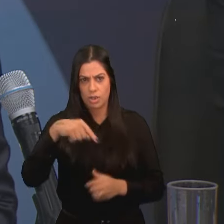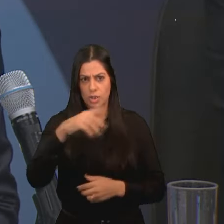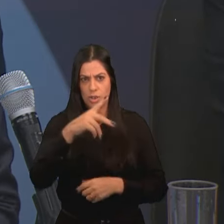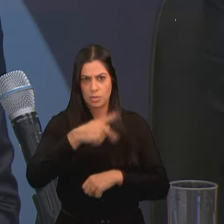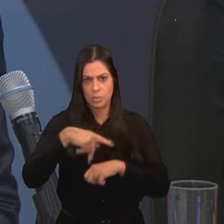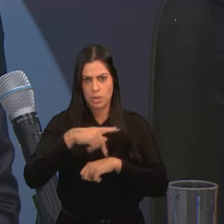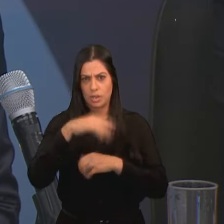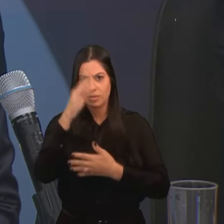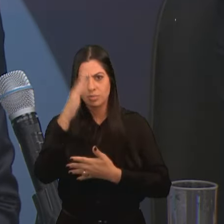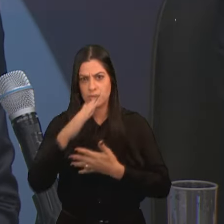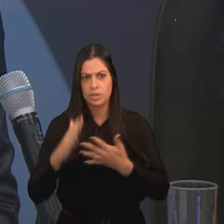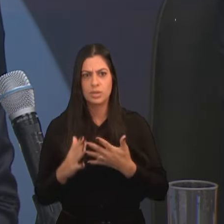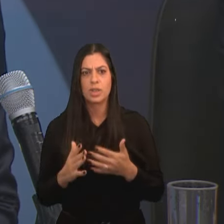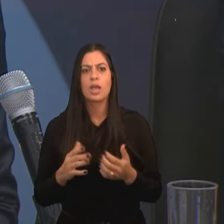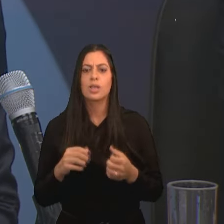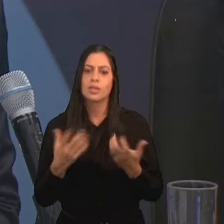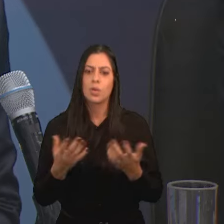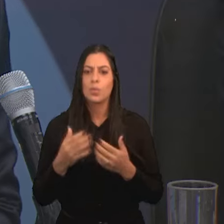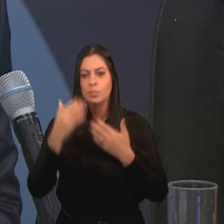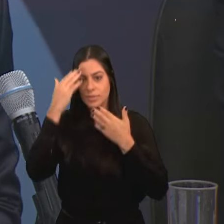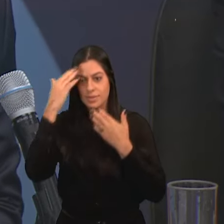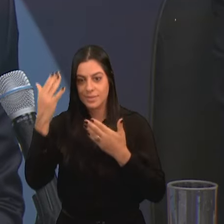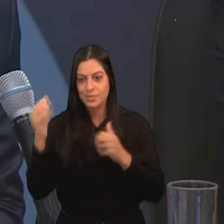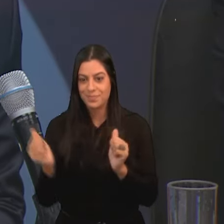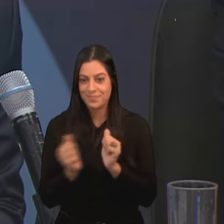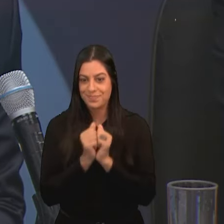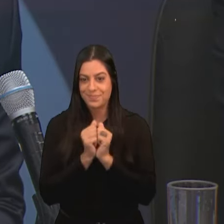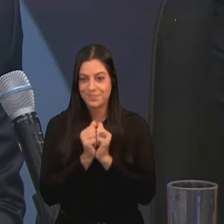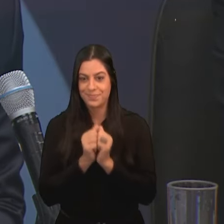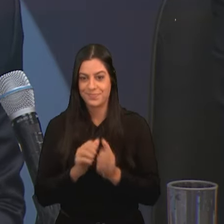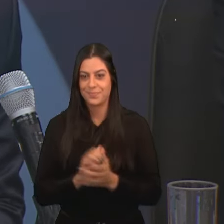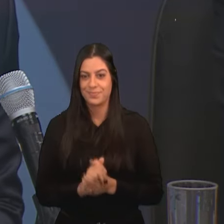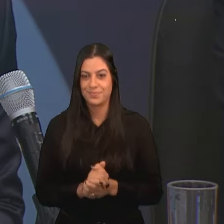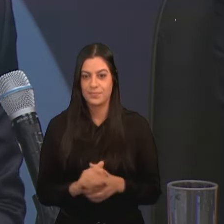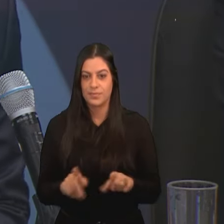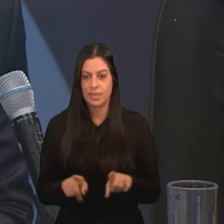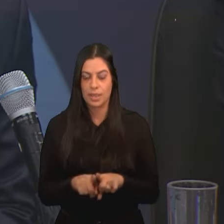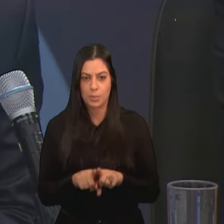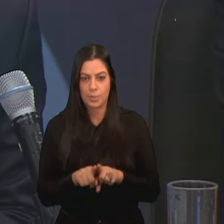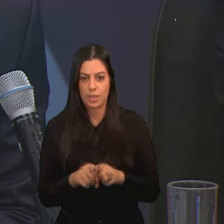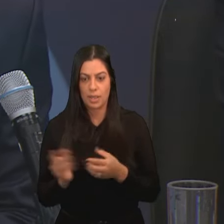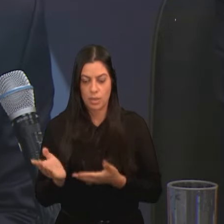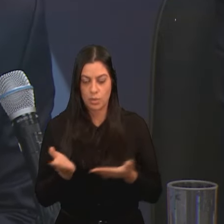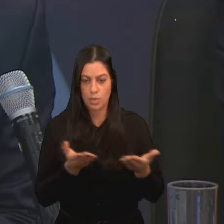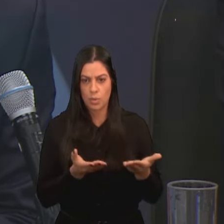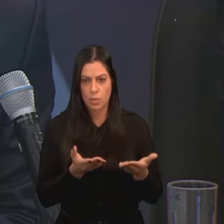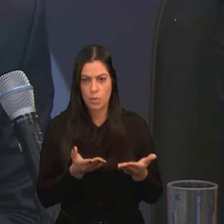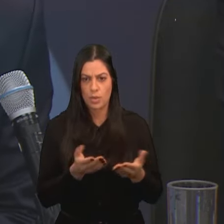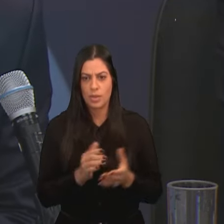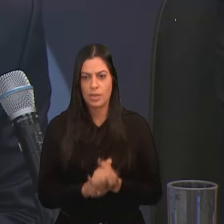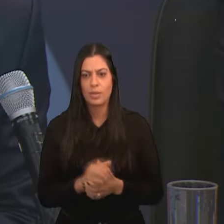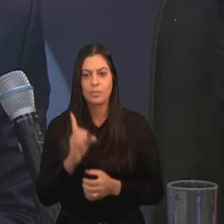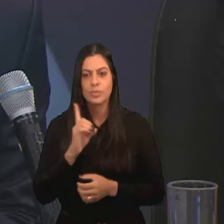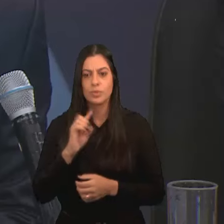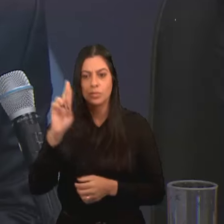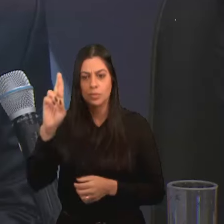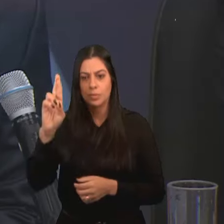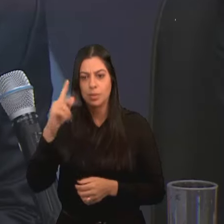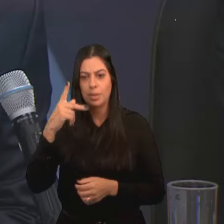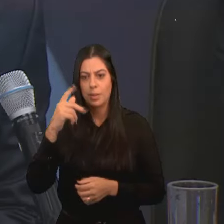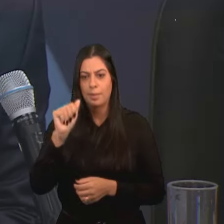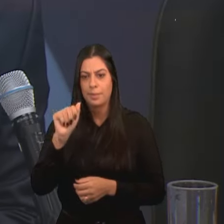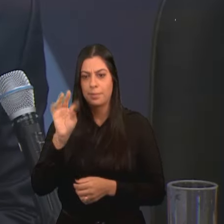en Brasil. Es muy bueno contar con tu presencia. Ahora quiero pasarle a